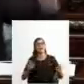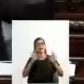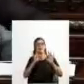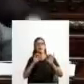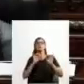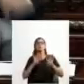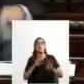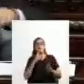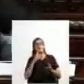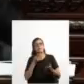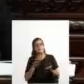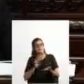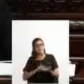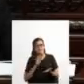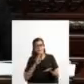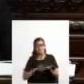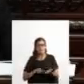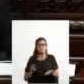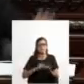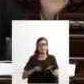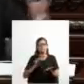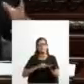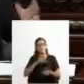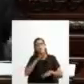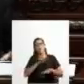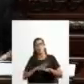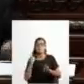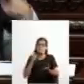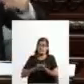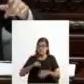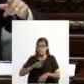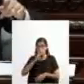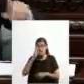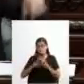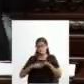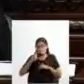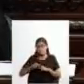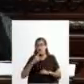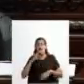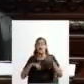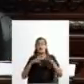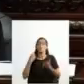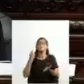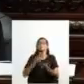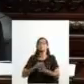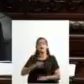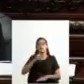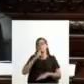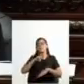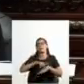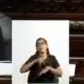sino que le pegamos y le ponemos más y es culpable de invertir en el Uruguay y después si alguno se va a invertir al Paraguay